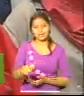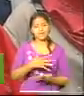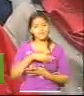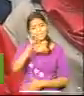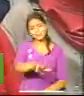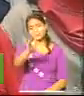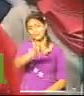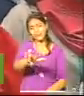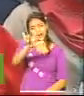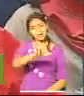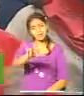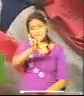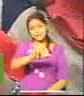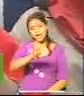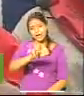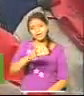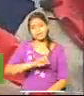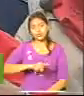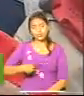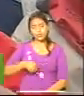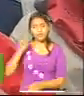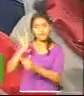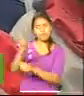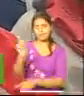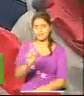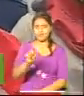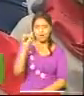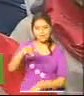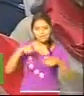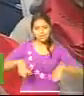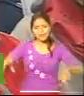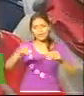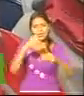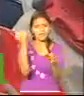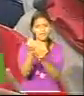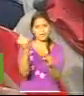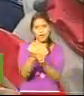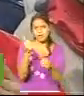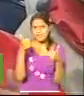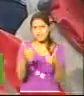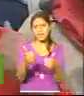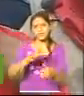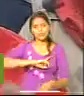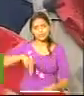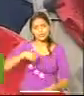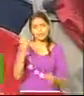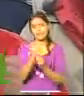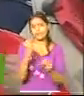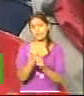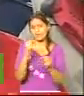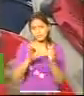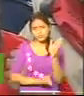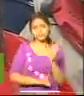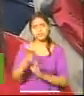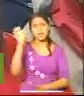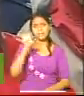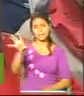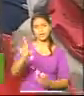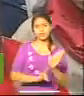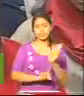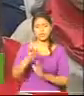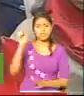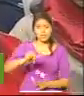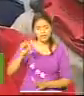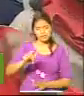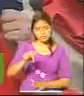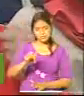queremos mucho y que nosotros no lo vamos a defraudar, que estas tierras las vamos a trabajar, todos nosotros vamos a trabajar y sacar el país adelante y de